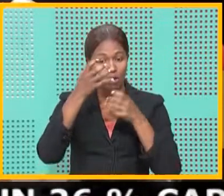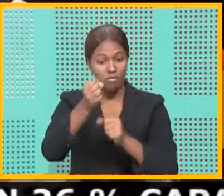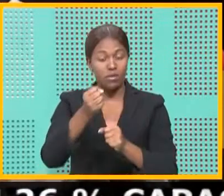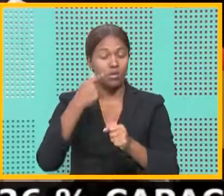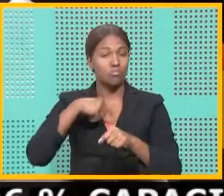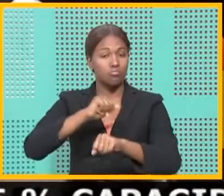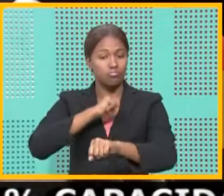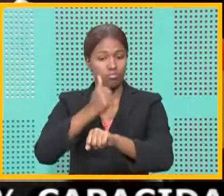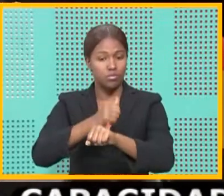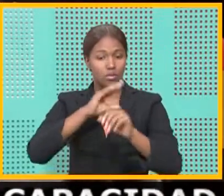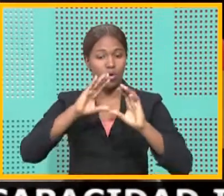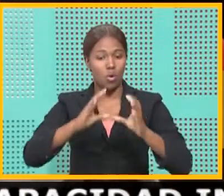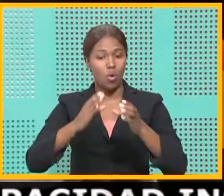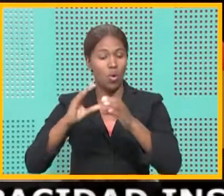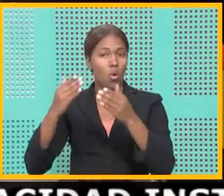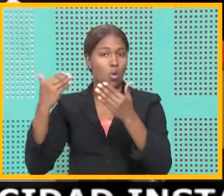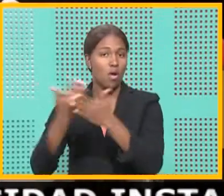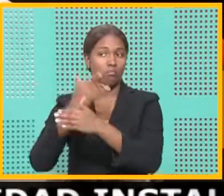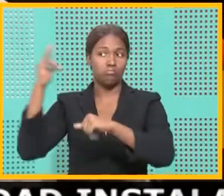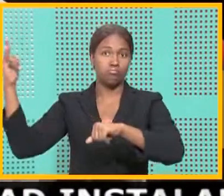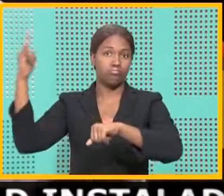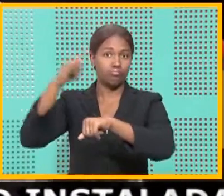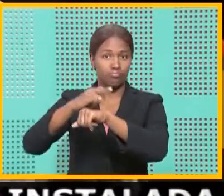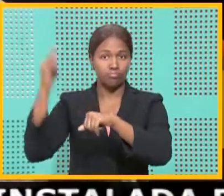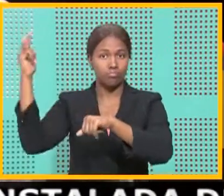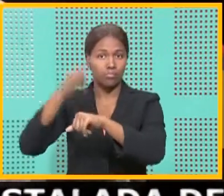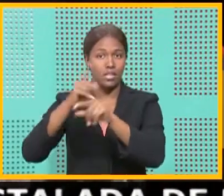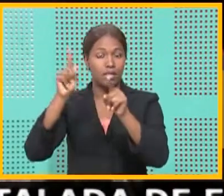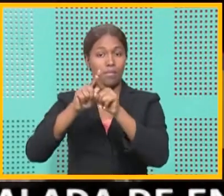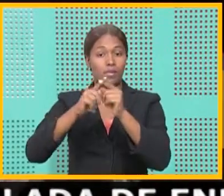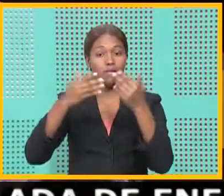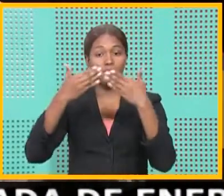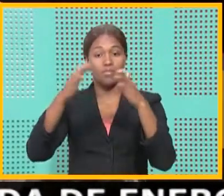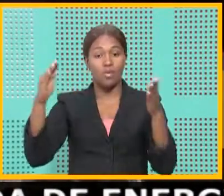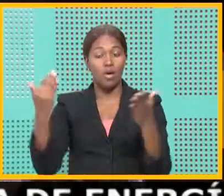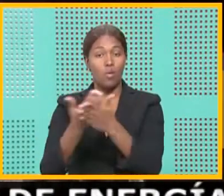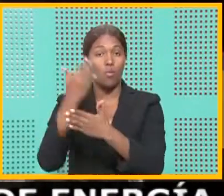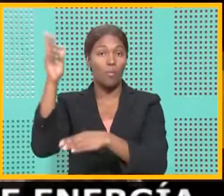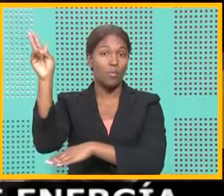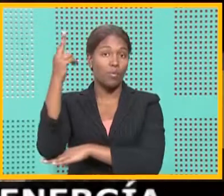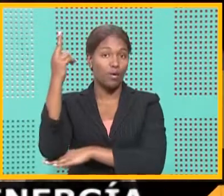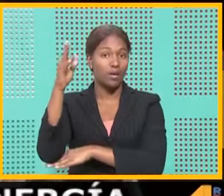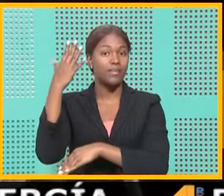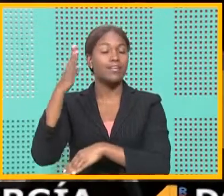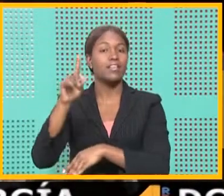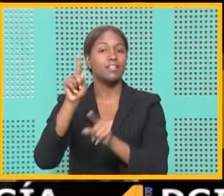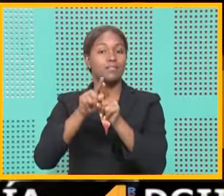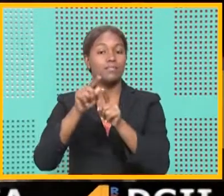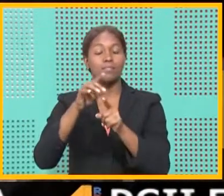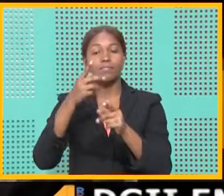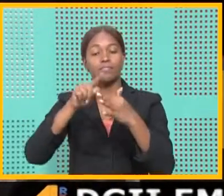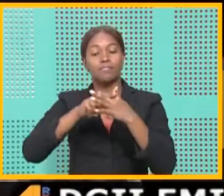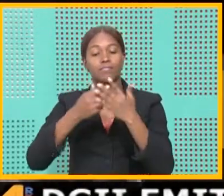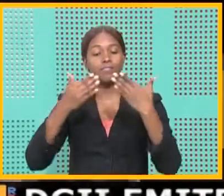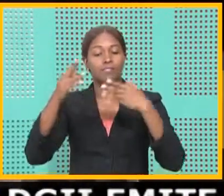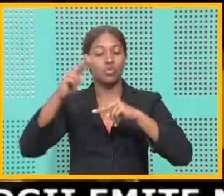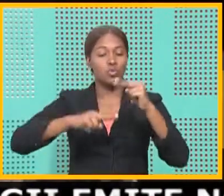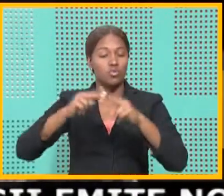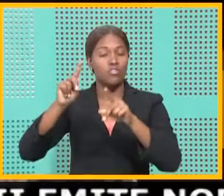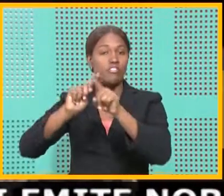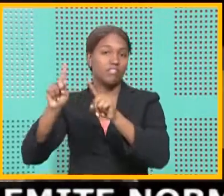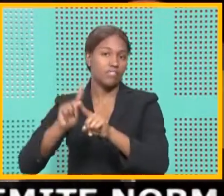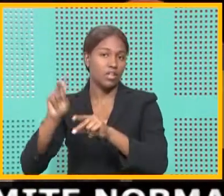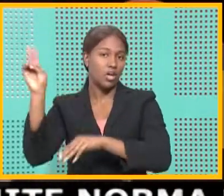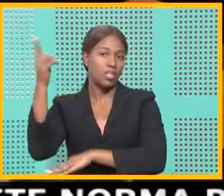inaugurado nuevos vuelos, hemos aperturado nuevos hoteles, y se han iniciado la construcción ya de varios.